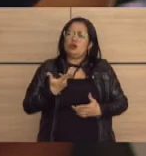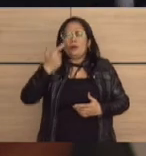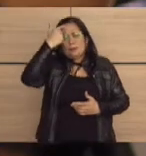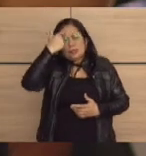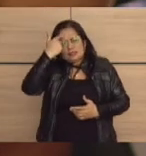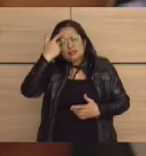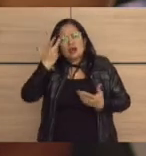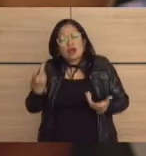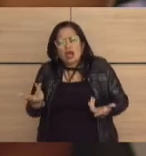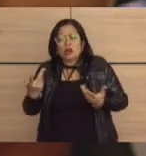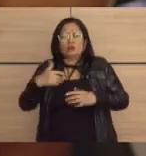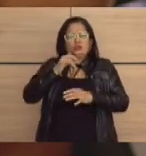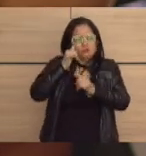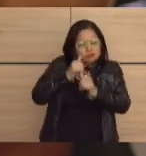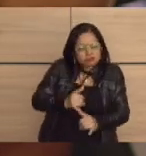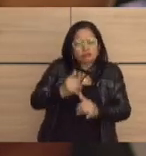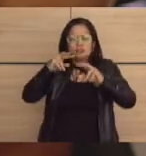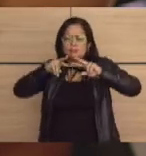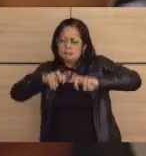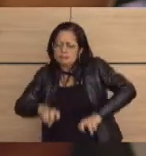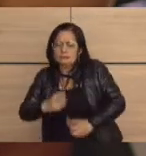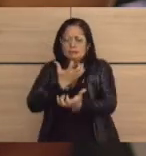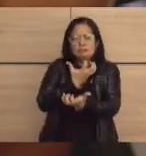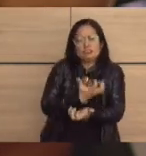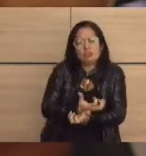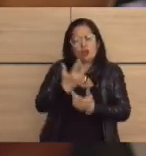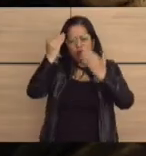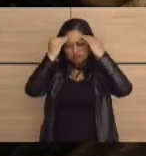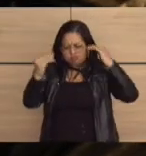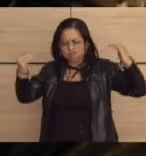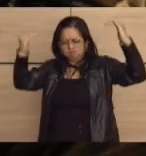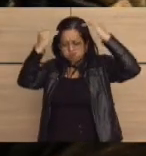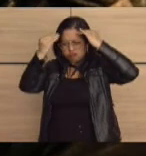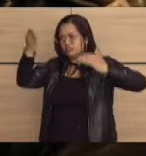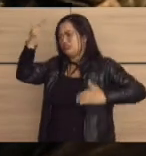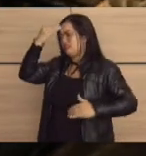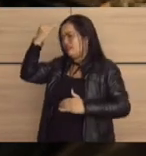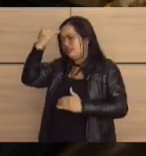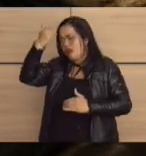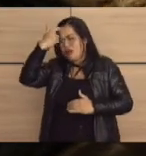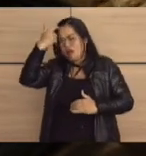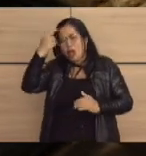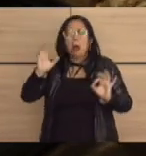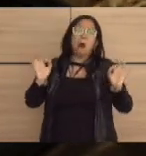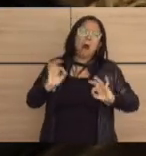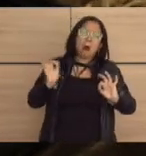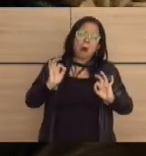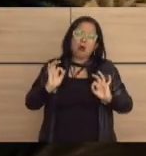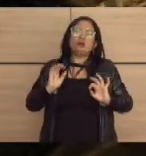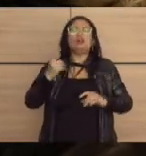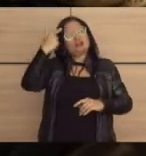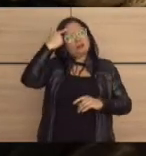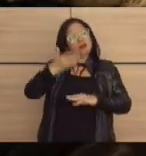hipertecnologizados, hipercientíficos, tenemos de verdad tanto conocimiento y tanta sabiduría, o si también había una sabiduría del